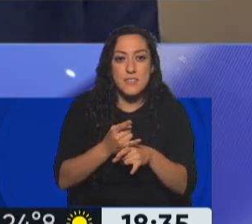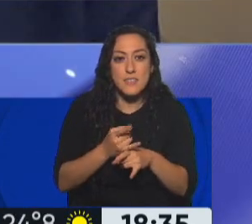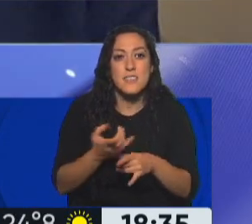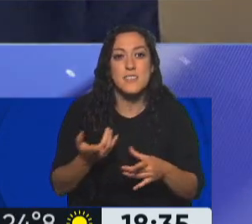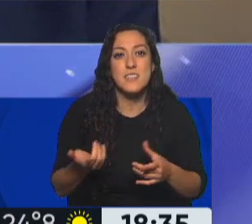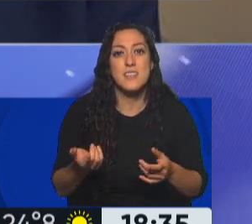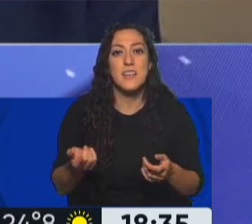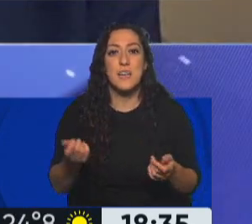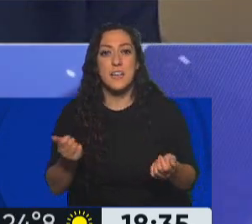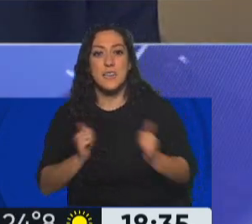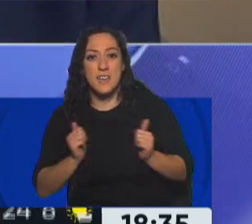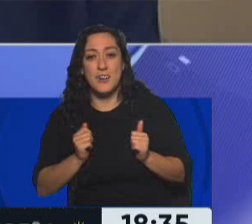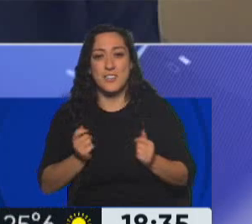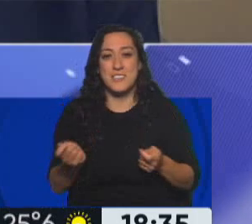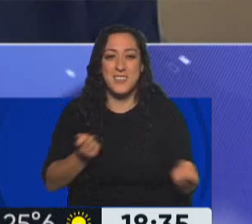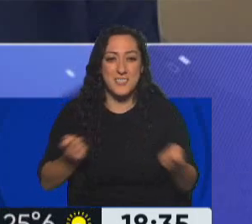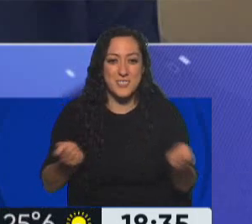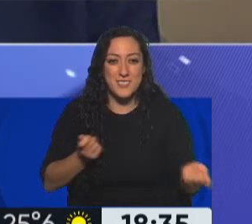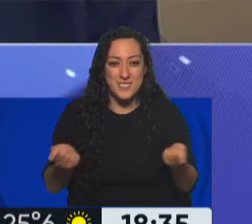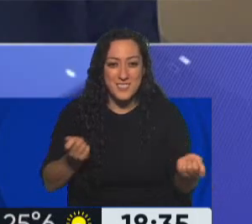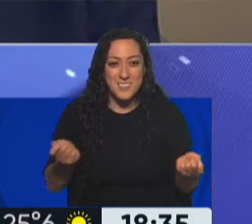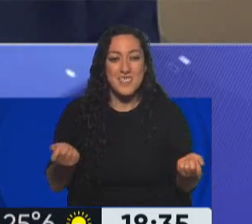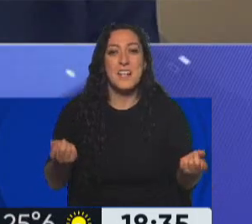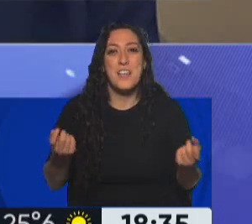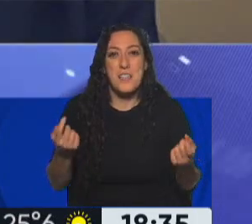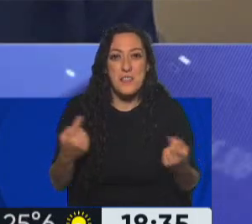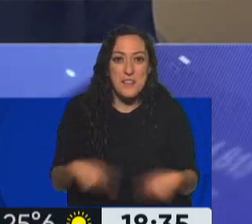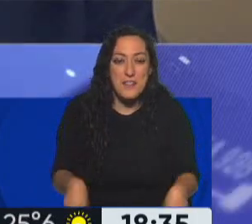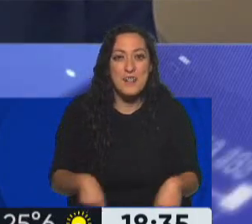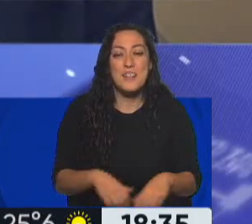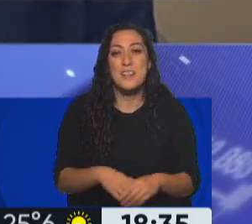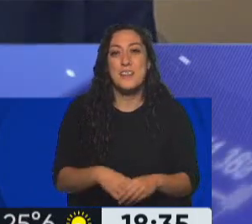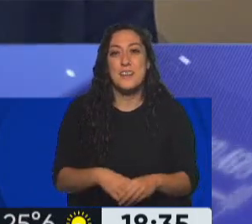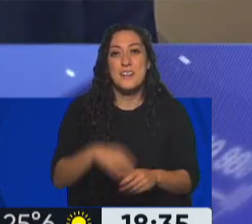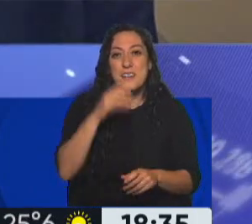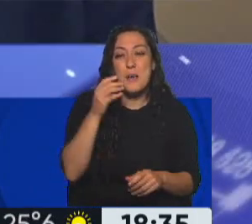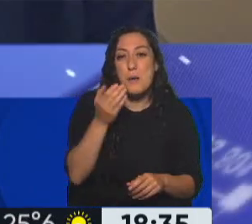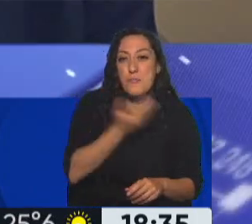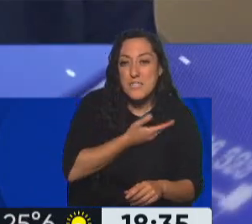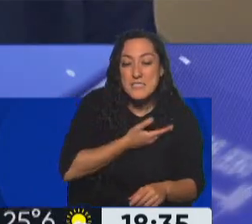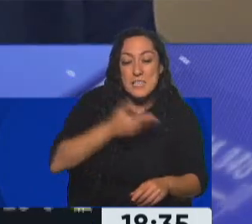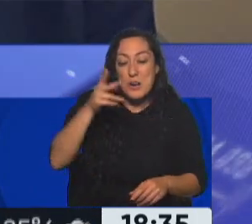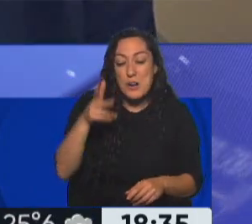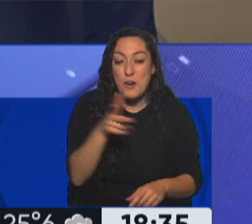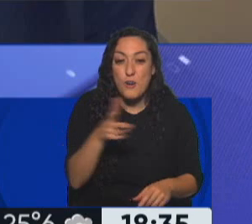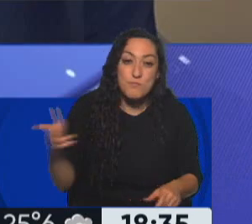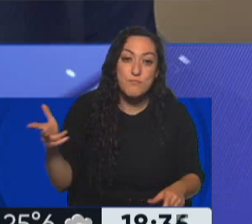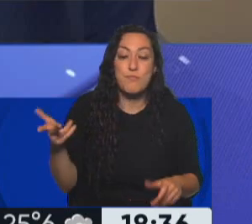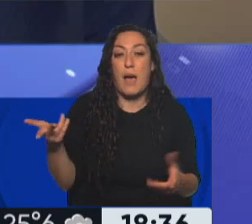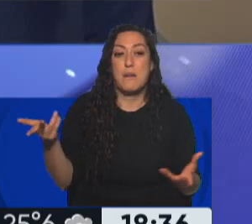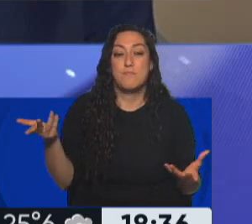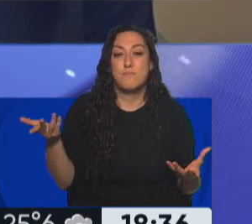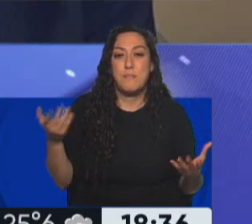demás. Pero digo, una de las características del Papa Francisco fue la de hacer el colegio de cardenales mucho